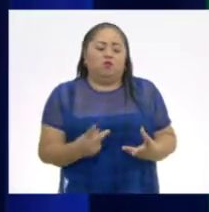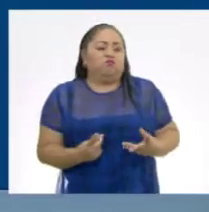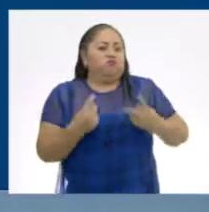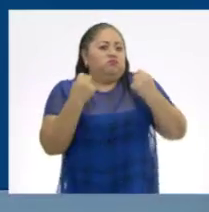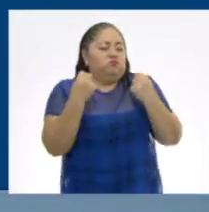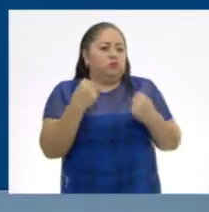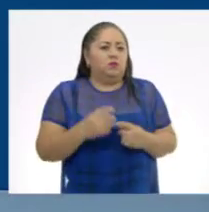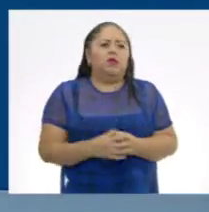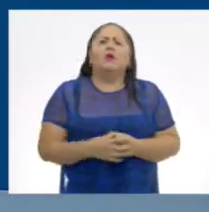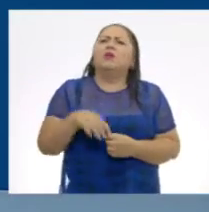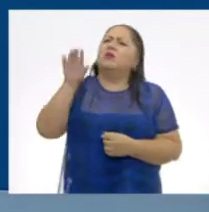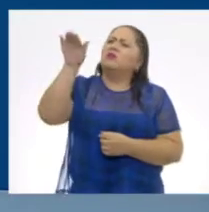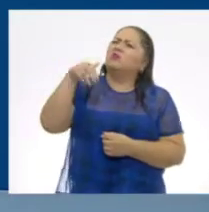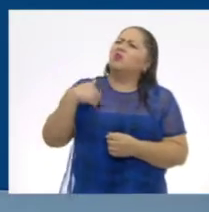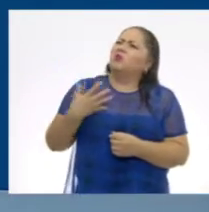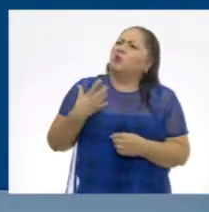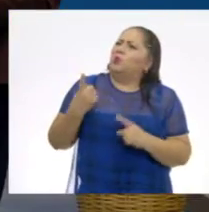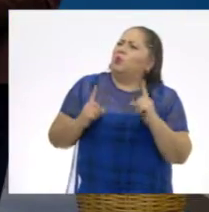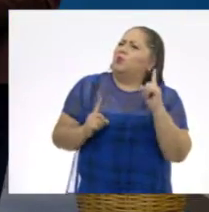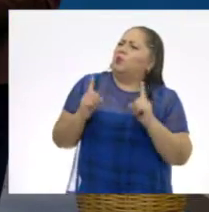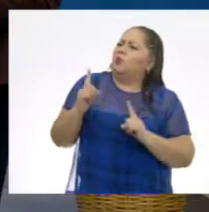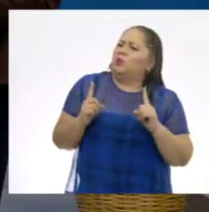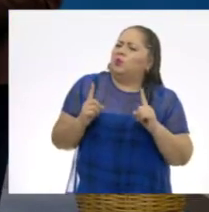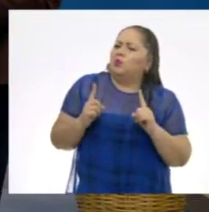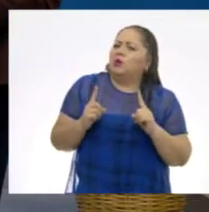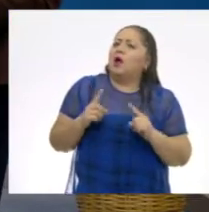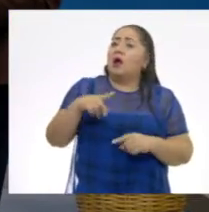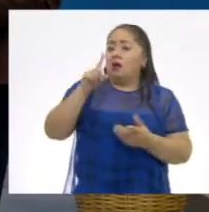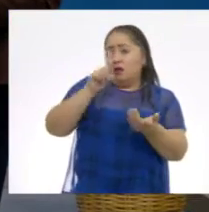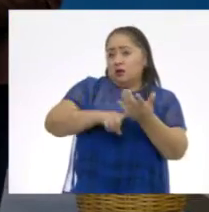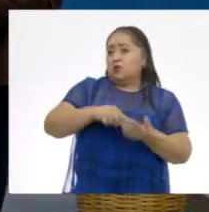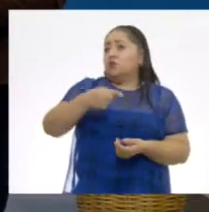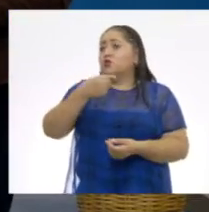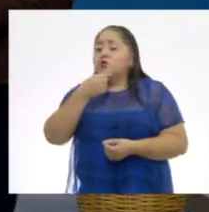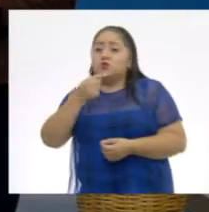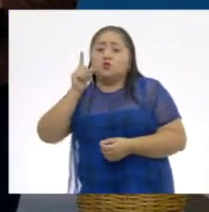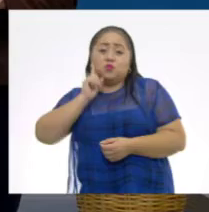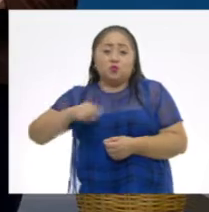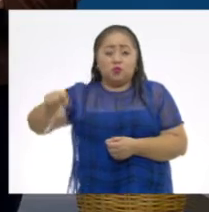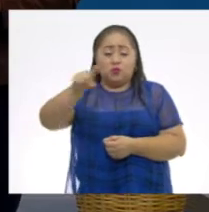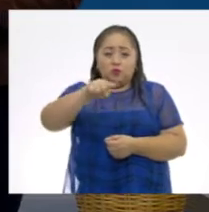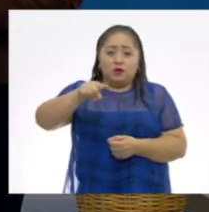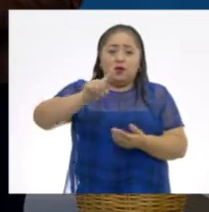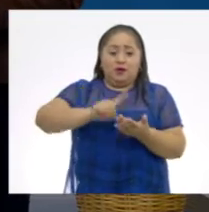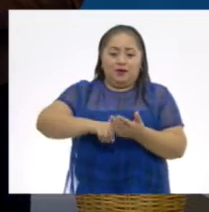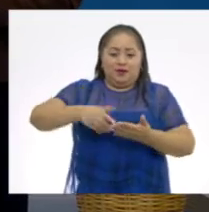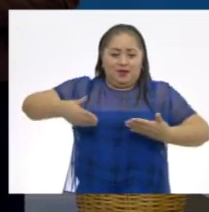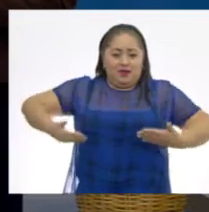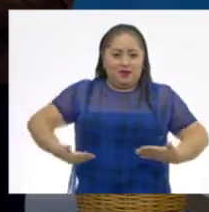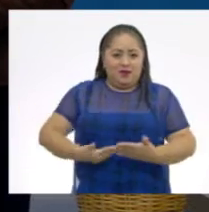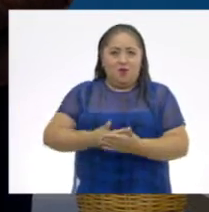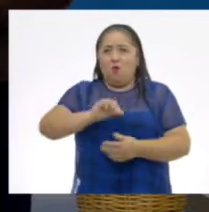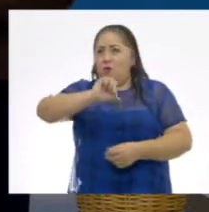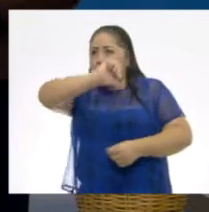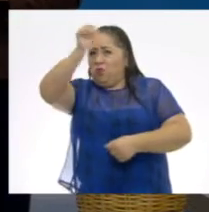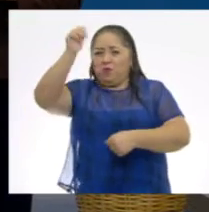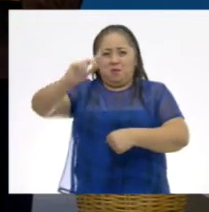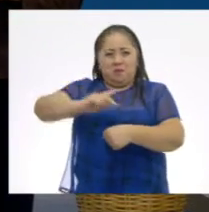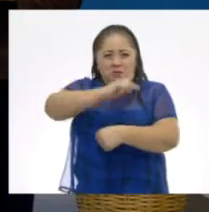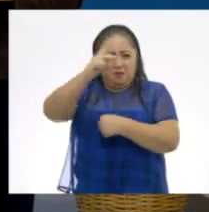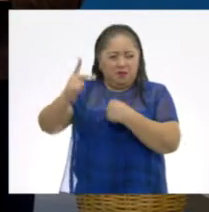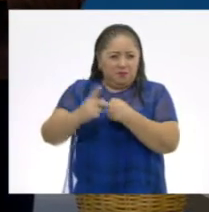violentarlos. Yo tengo una duda. Aunque las niñas y los niños hayan nacido en otro